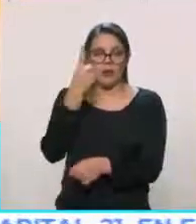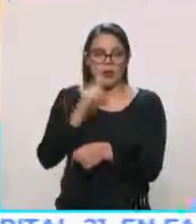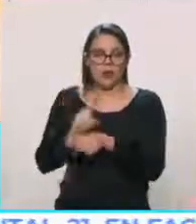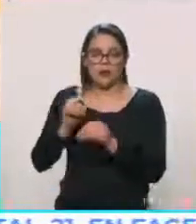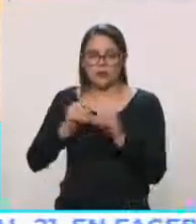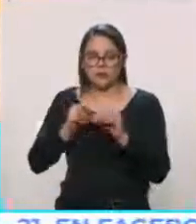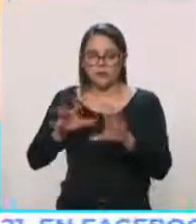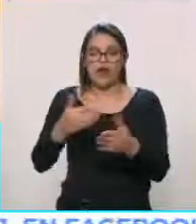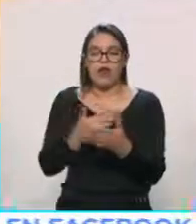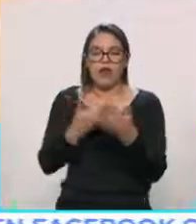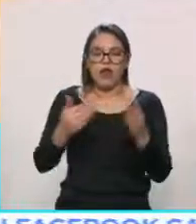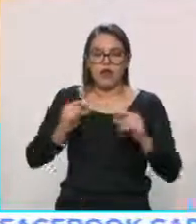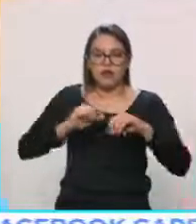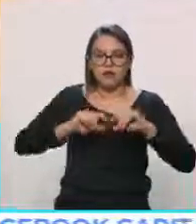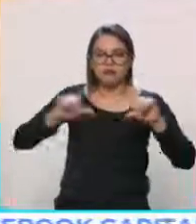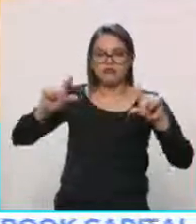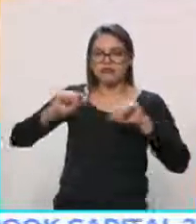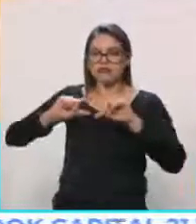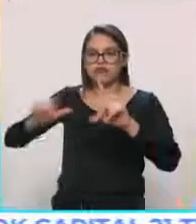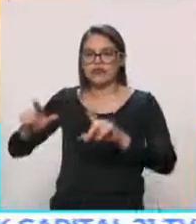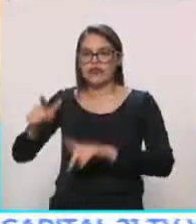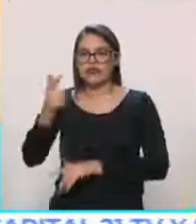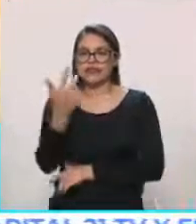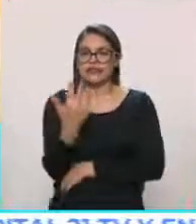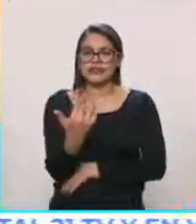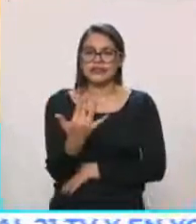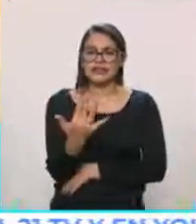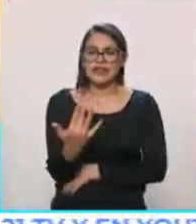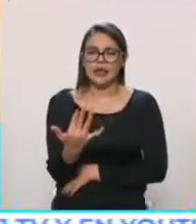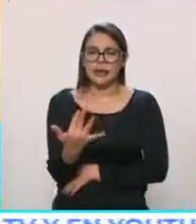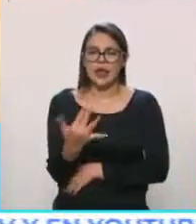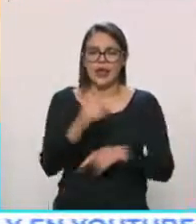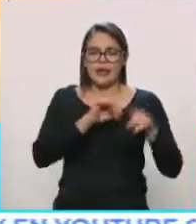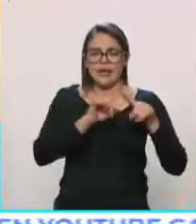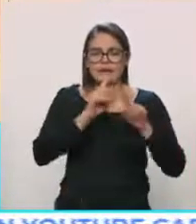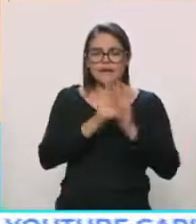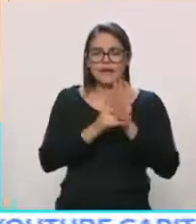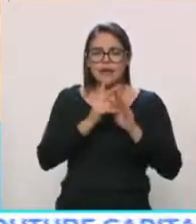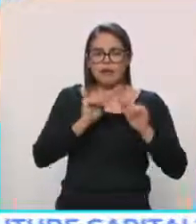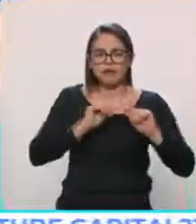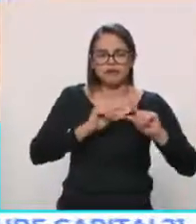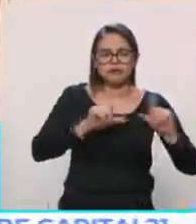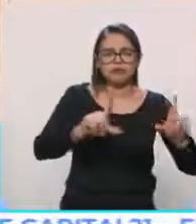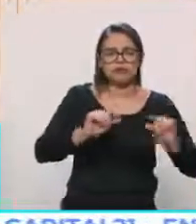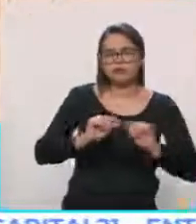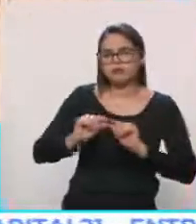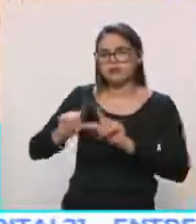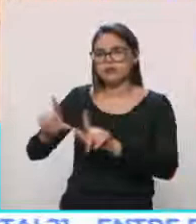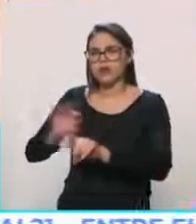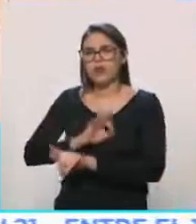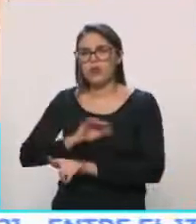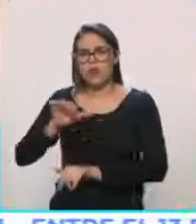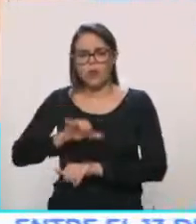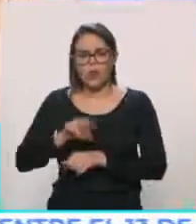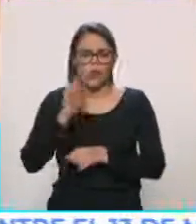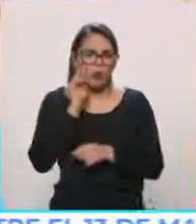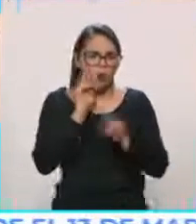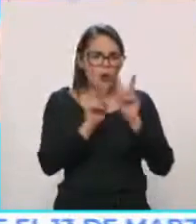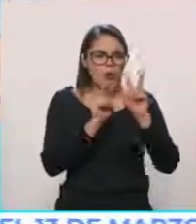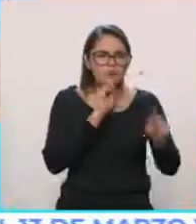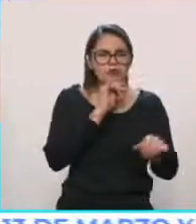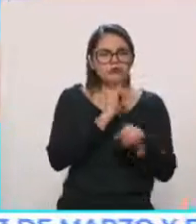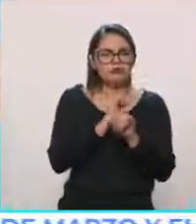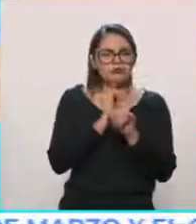cápsulas diferentes que no guardan una serialidad, es decir, pueden empezarlas a ver hoy en las propias